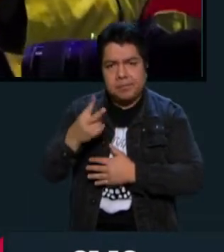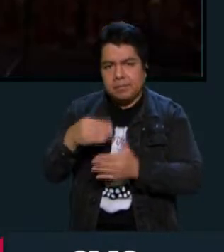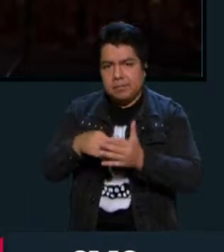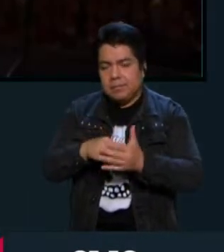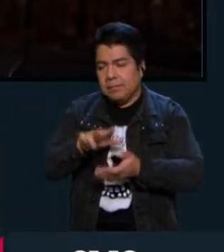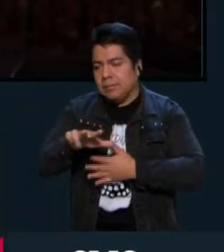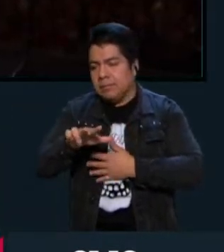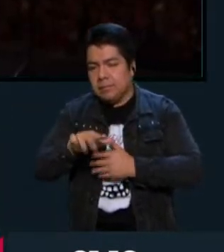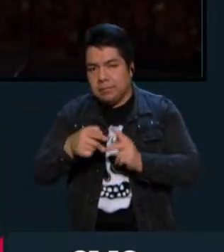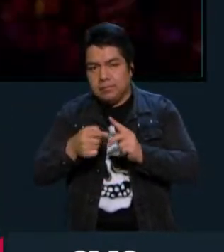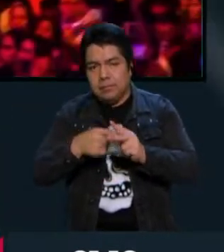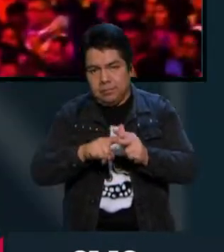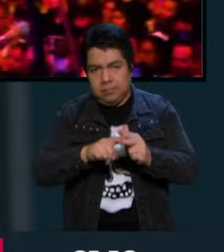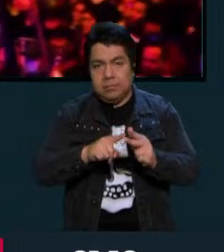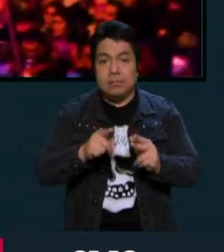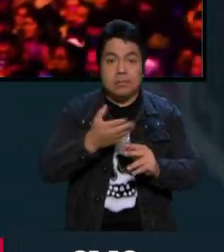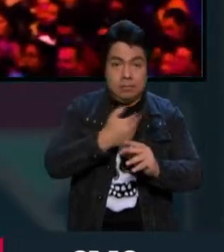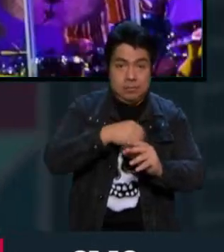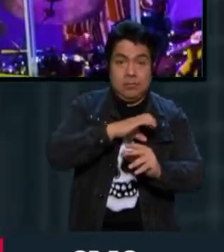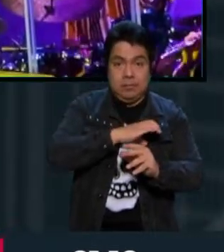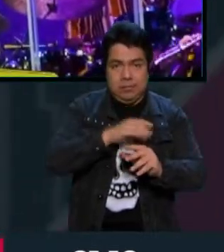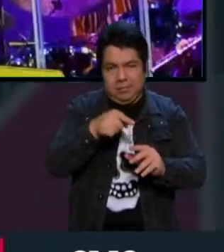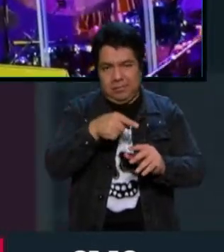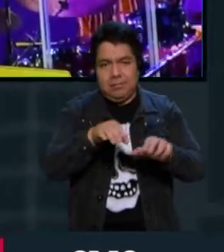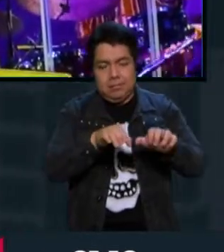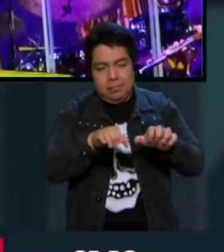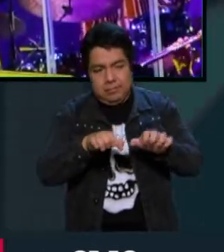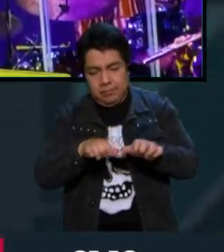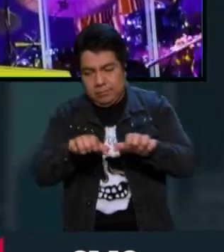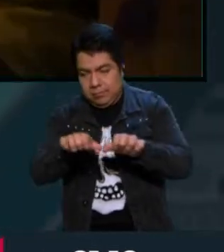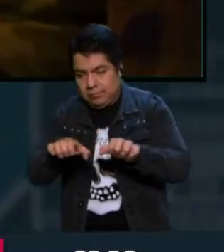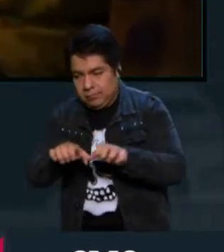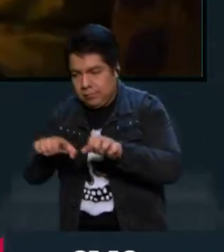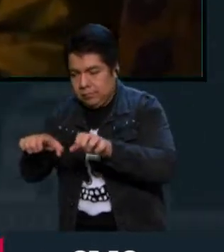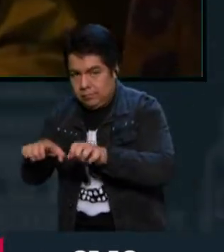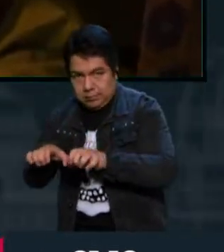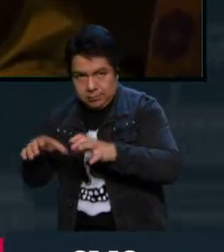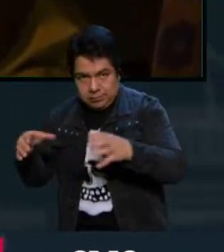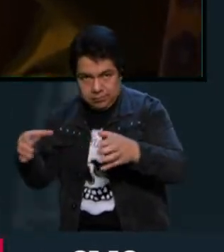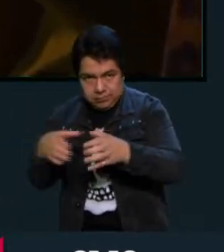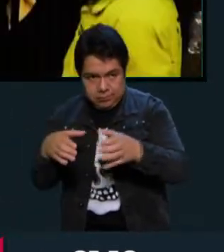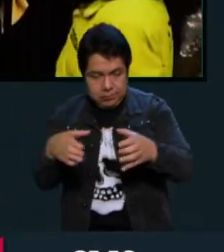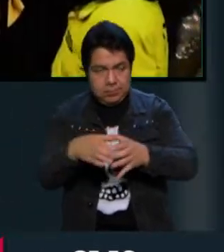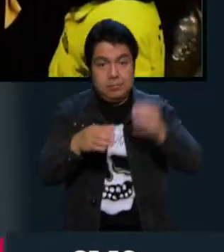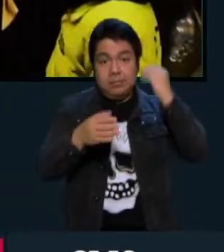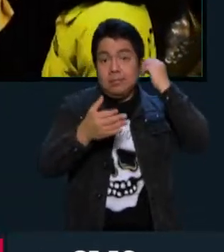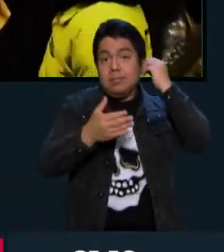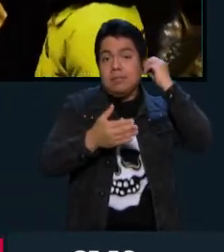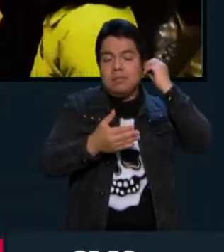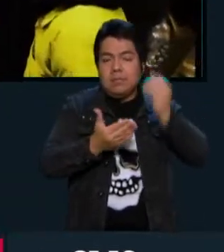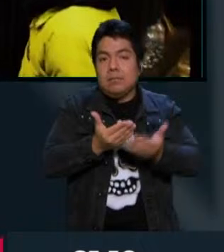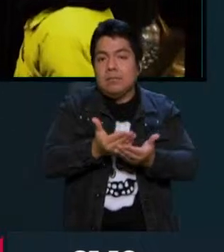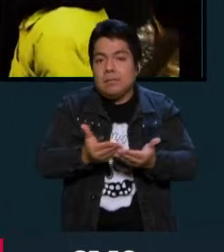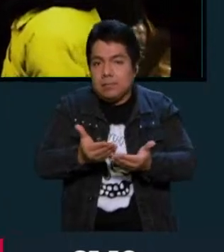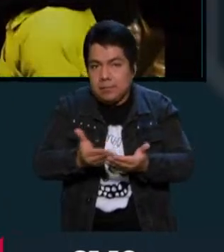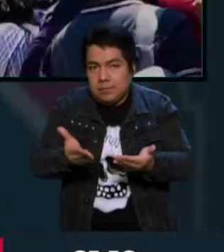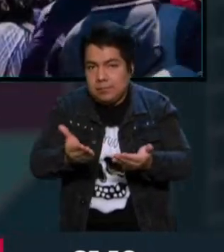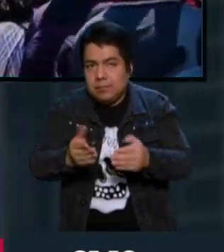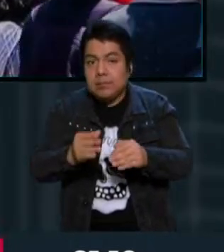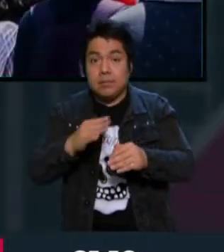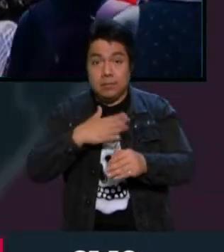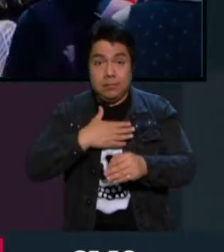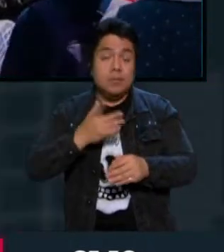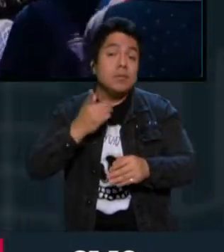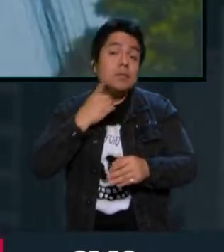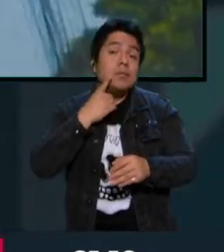termina. Es decir, la doctora Sheinbaum trabajó por gabinetes, es decir, por articulaciones, ¿me explico? Ahora a mí me tocó trabajar como diputada